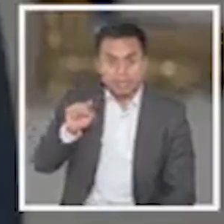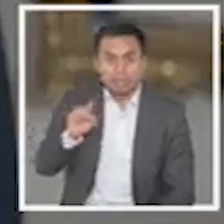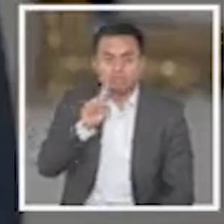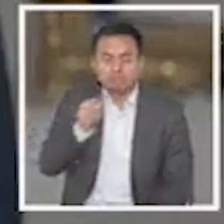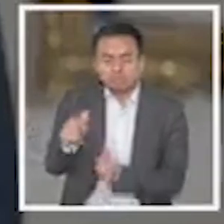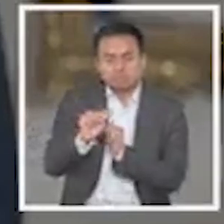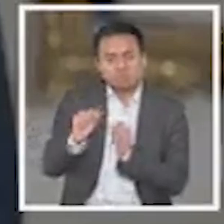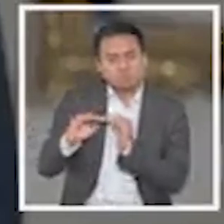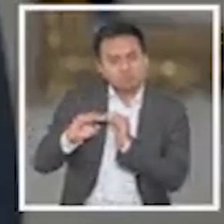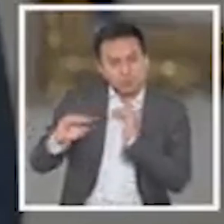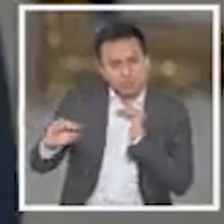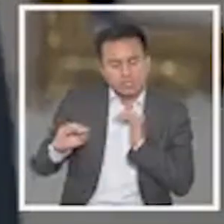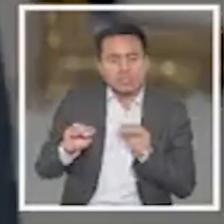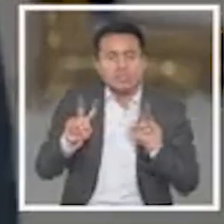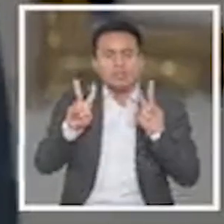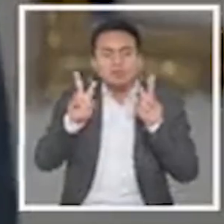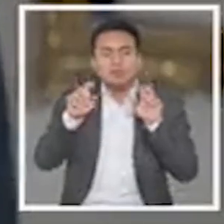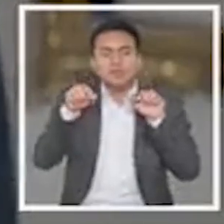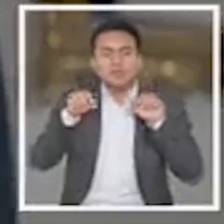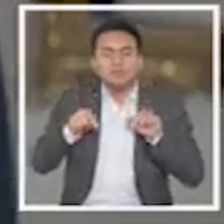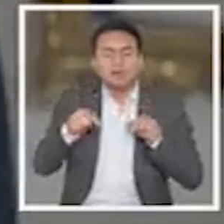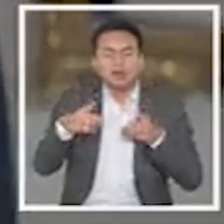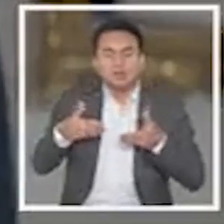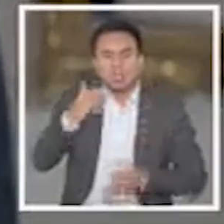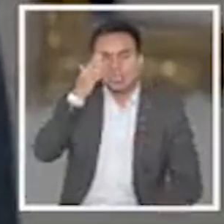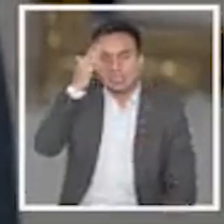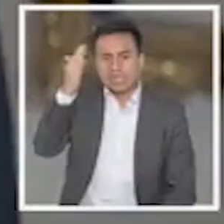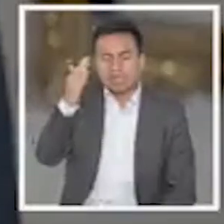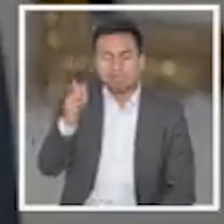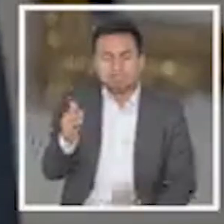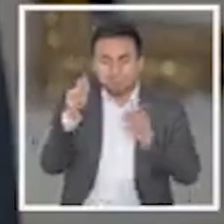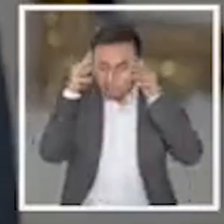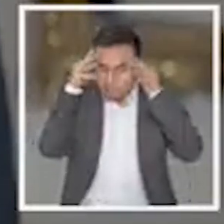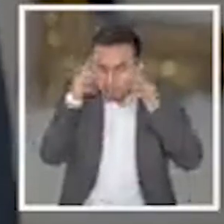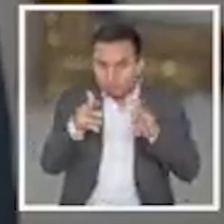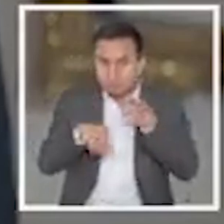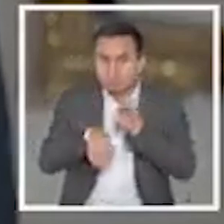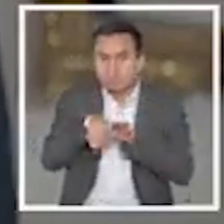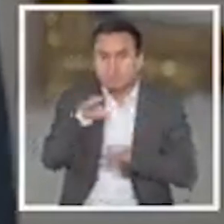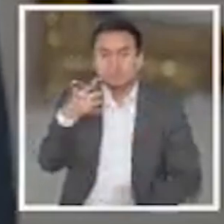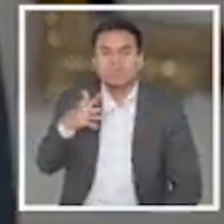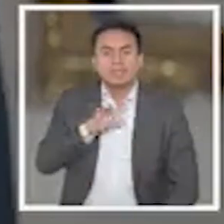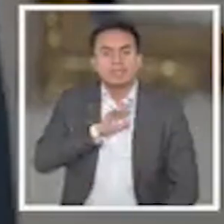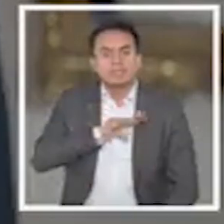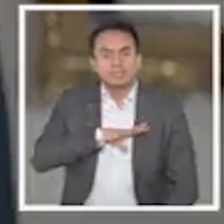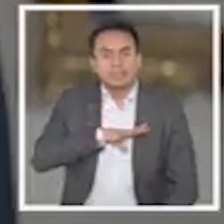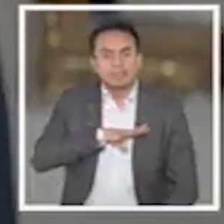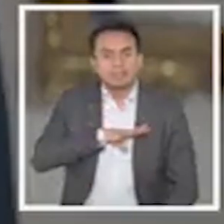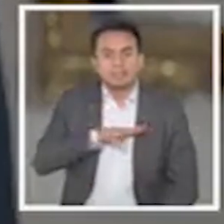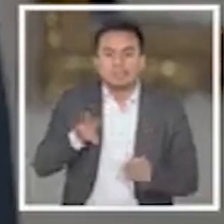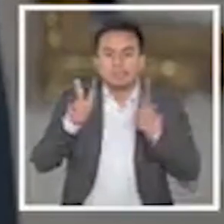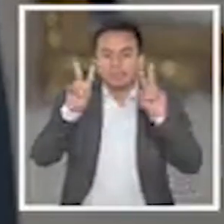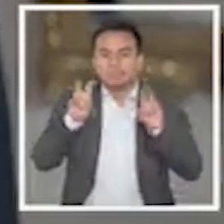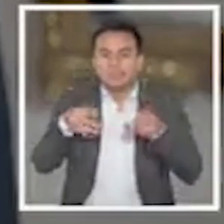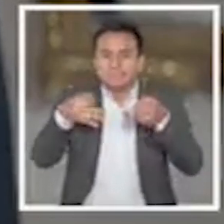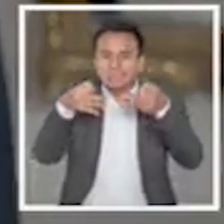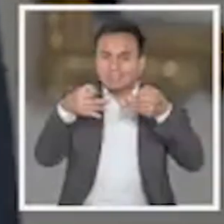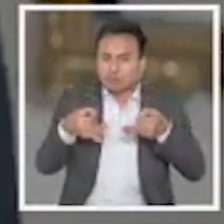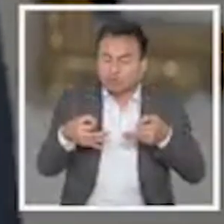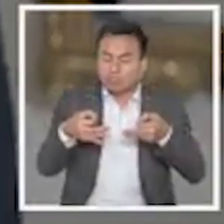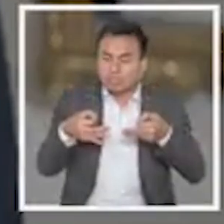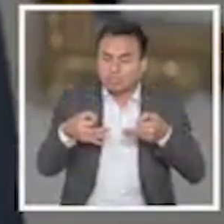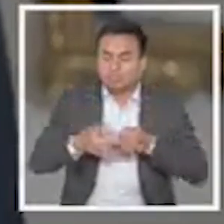tenemos desafíos comunes. Uno de los temas que estamos hoy día abordando con mayor prioridad en Chile es el tema de la